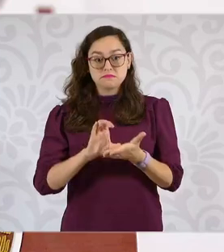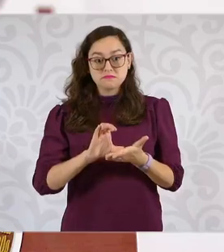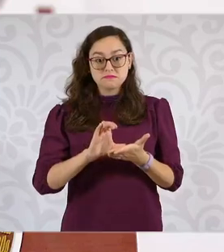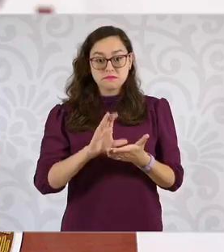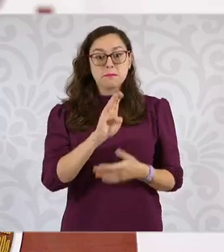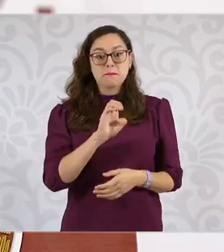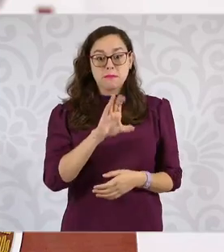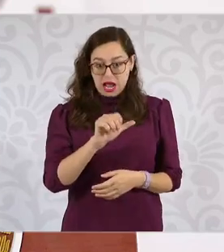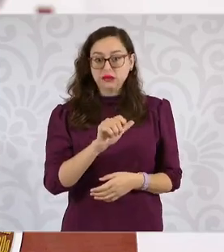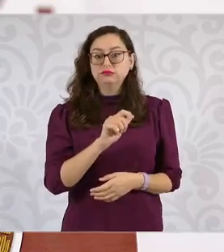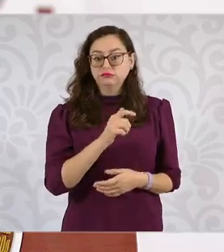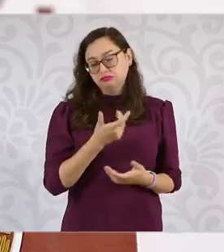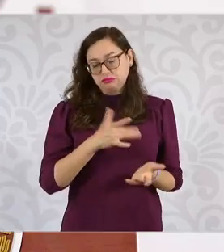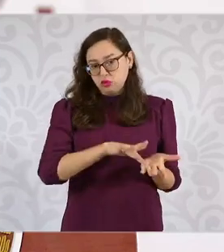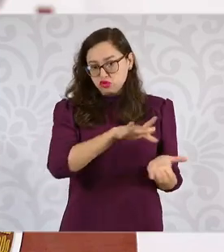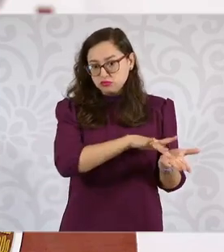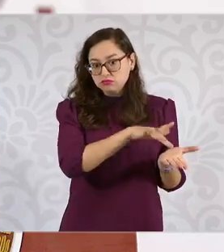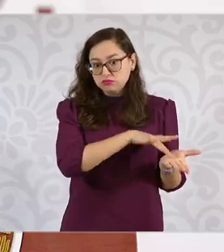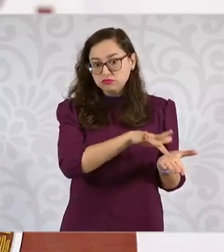64